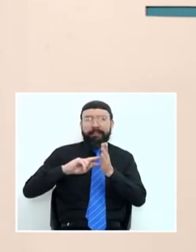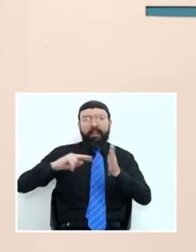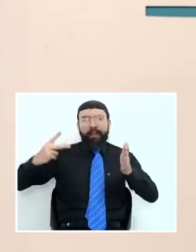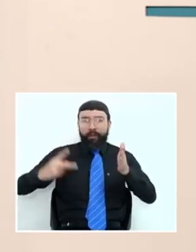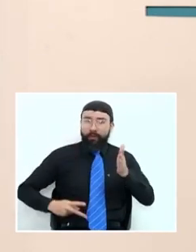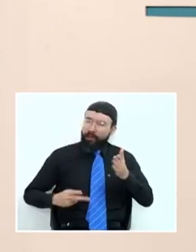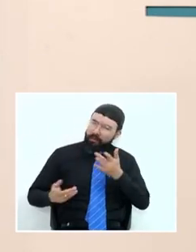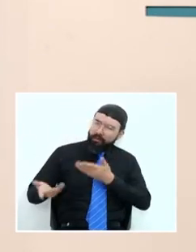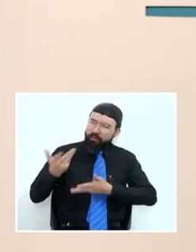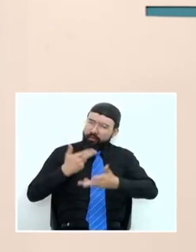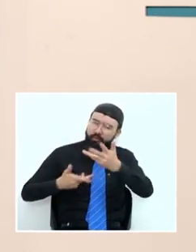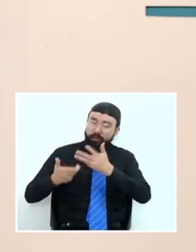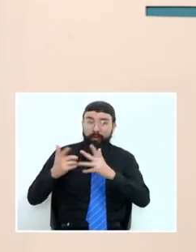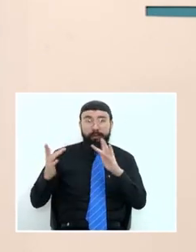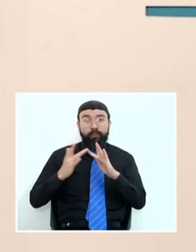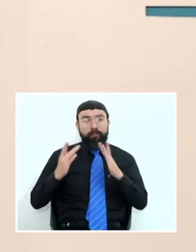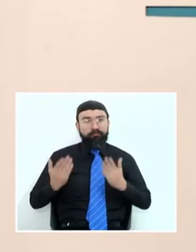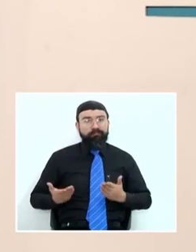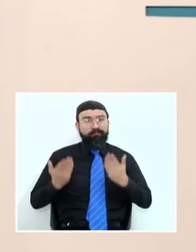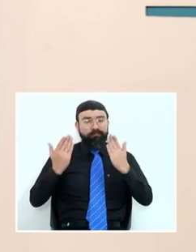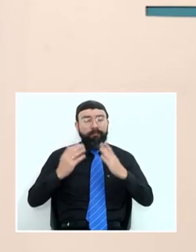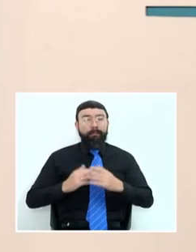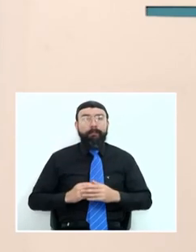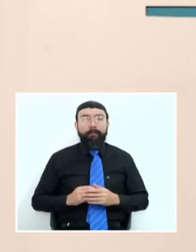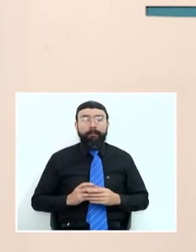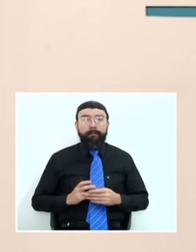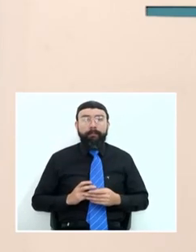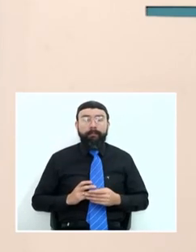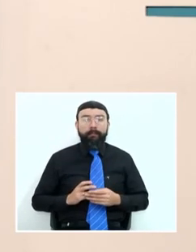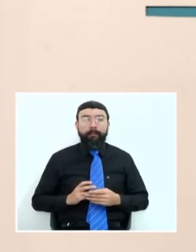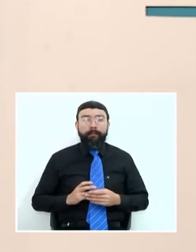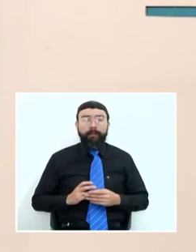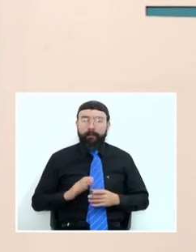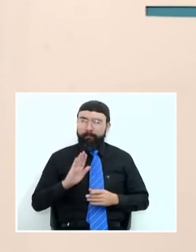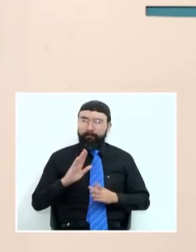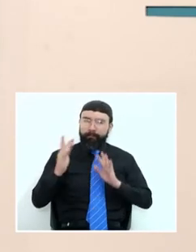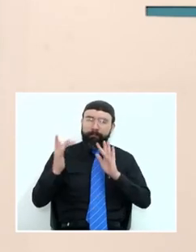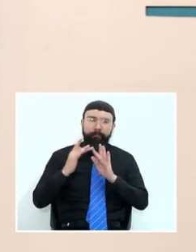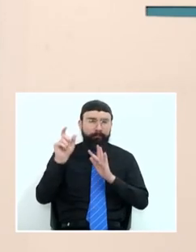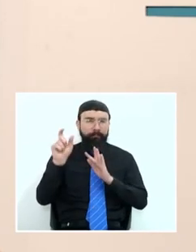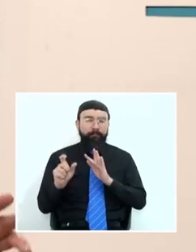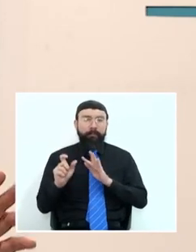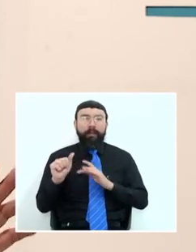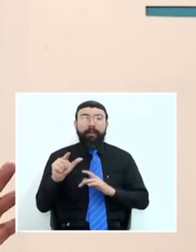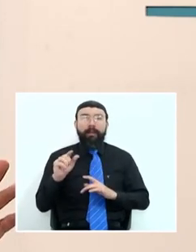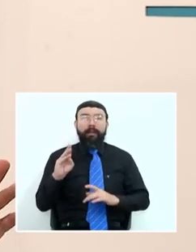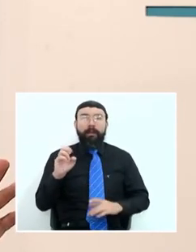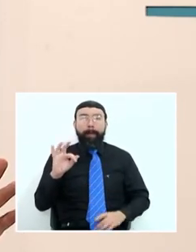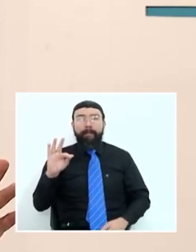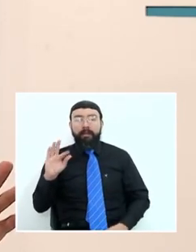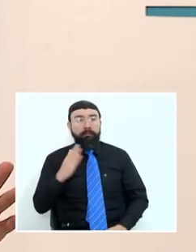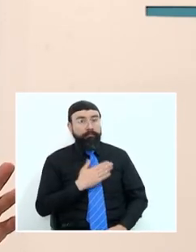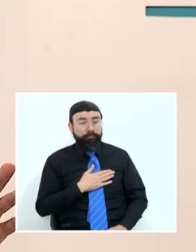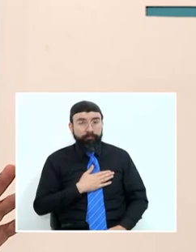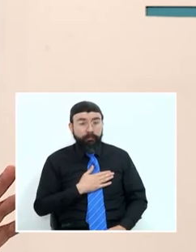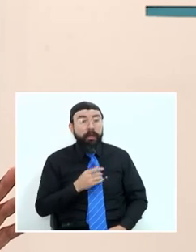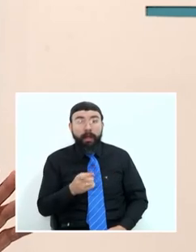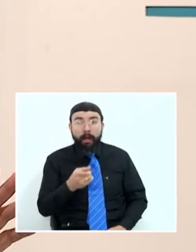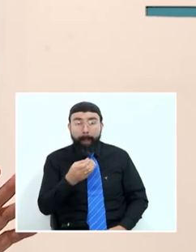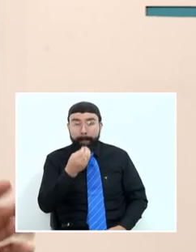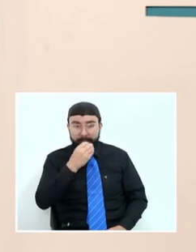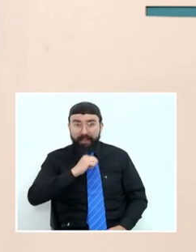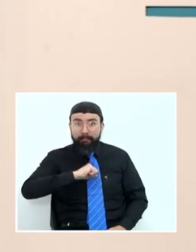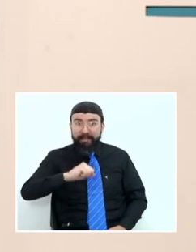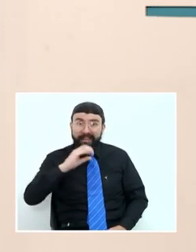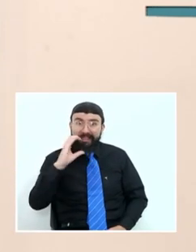a la conexión ahora con el doctor Albert Ronald Morales. La vitamina C es sistema inmunológico,